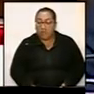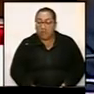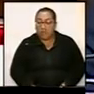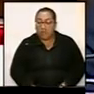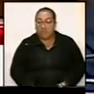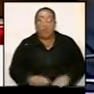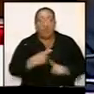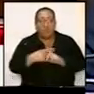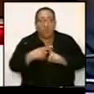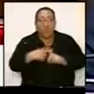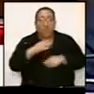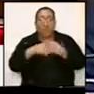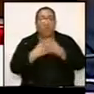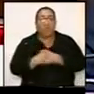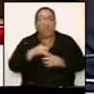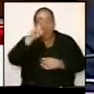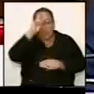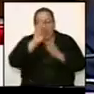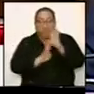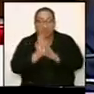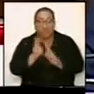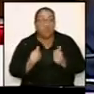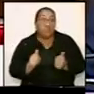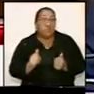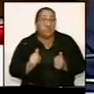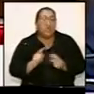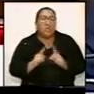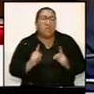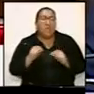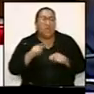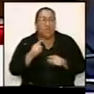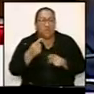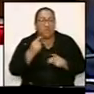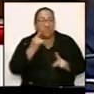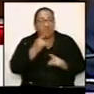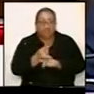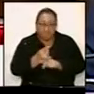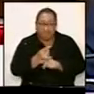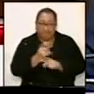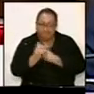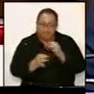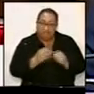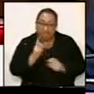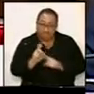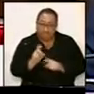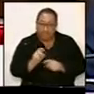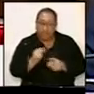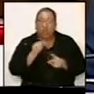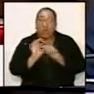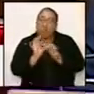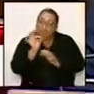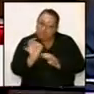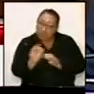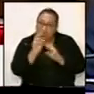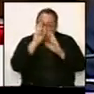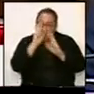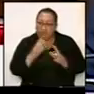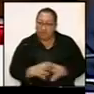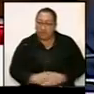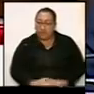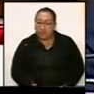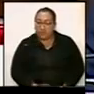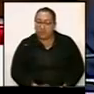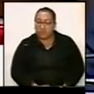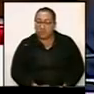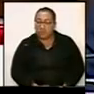propositivo, alentador, para que la patria crezca. Pero aquí va la primera crítica, señor presidente, si me lo permite, con todo respeto. No